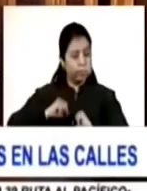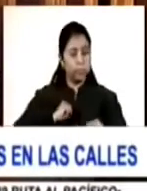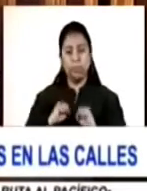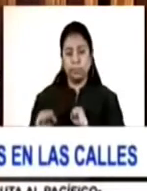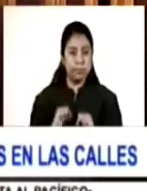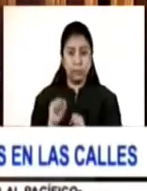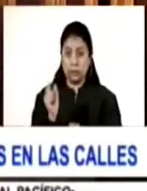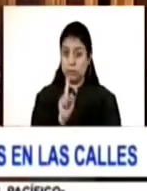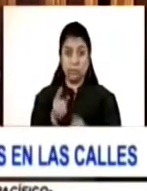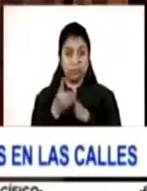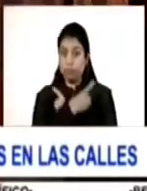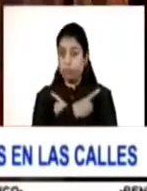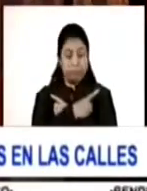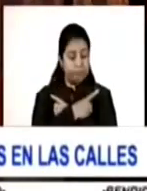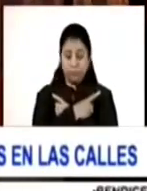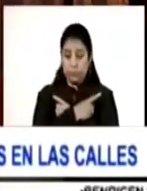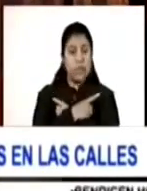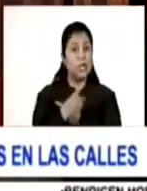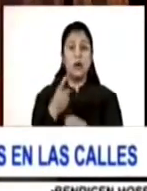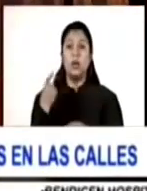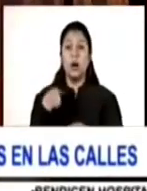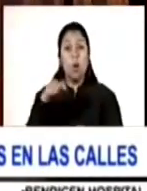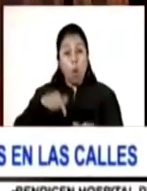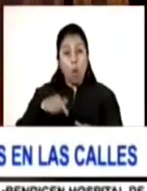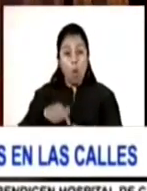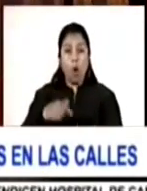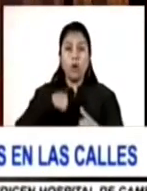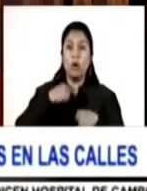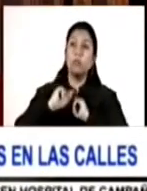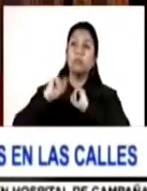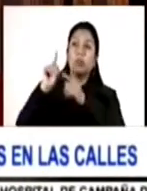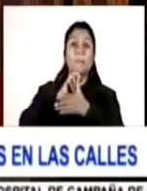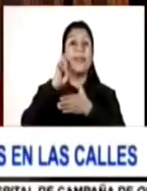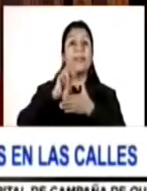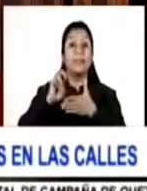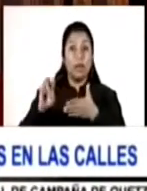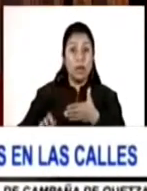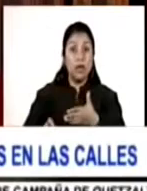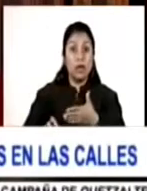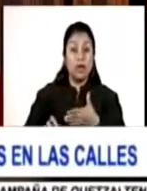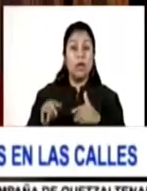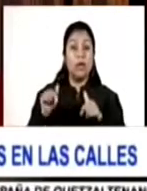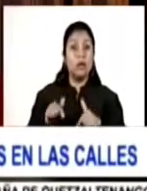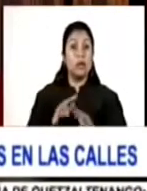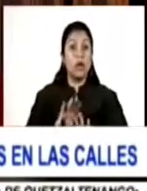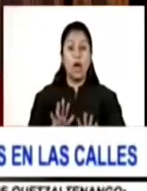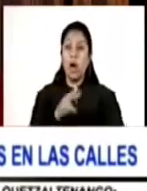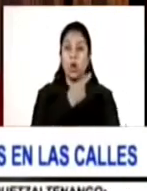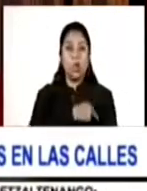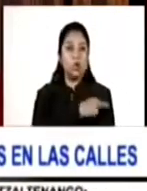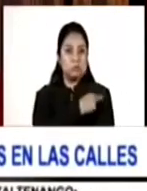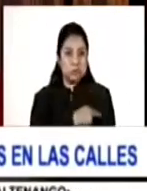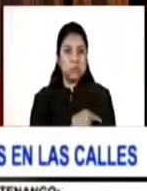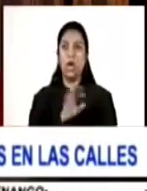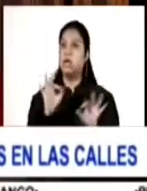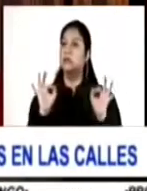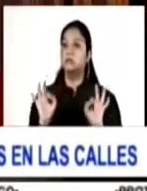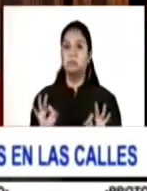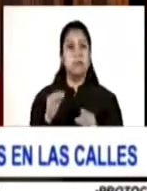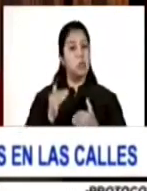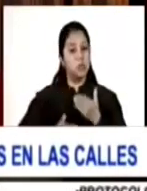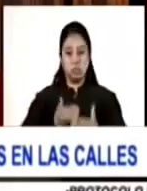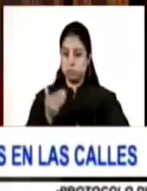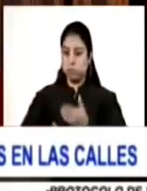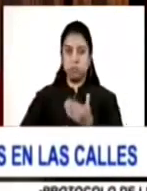descanso por superar la situación. El día de hoy estuve en Petén y ya ese hospital está